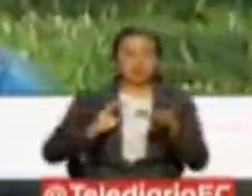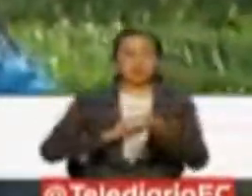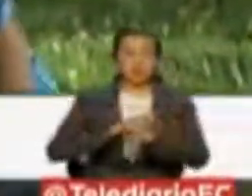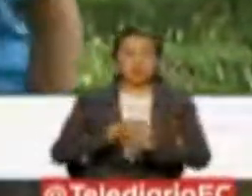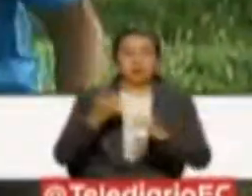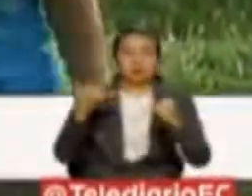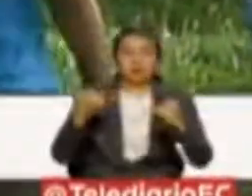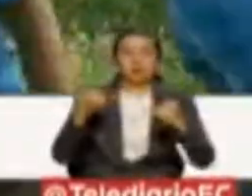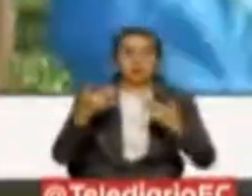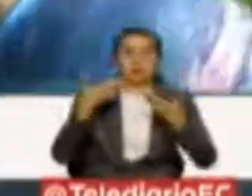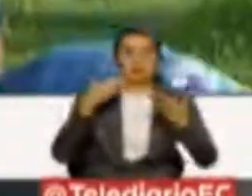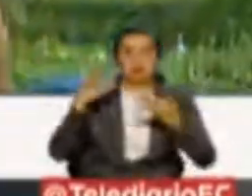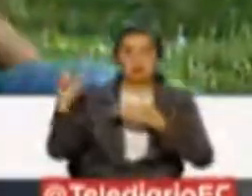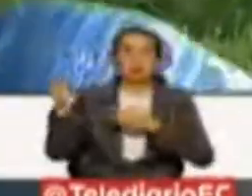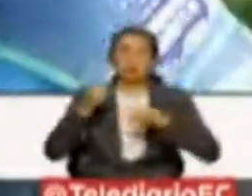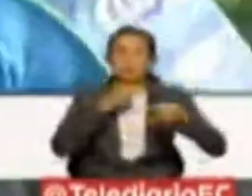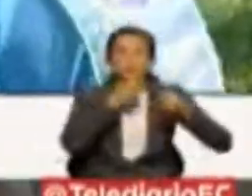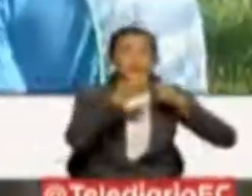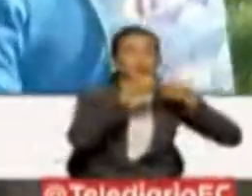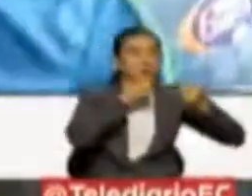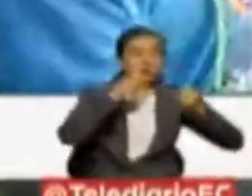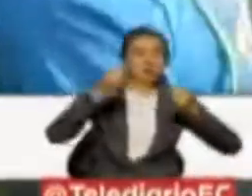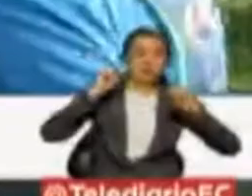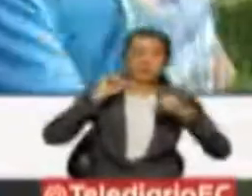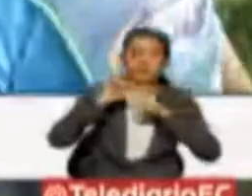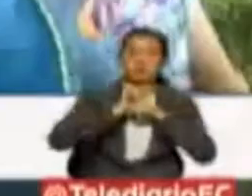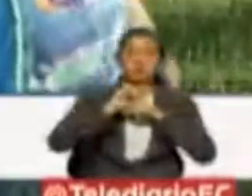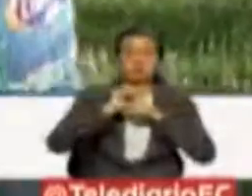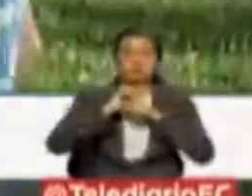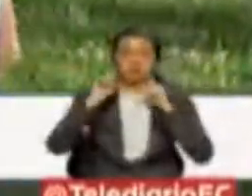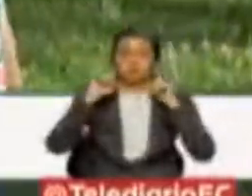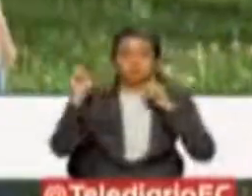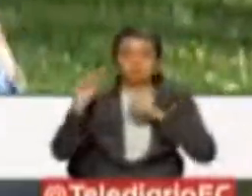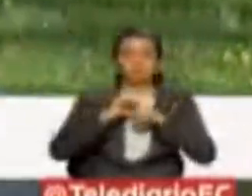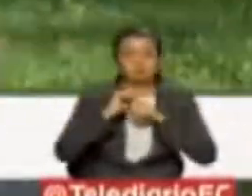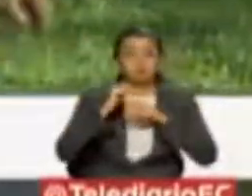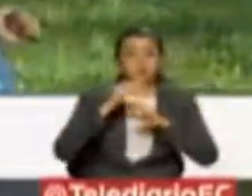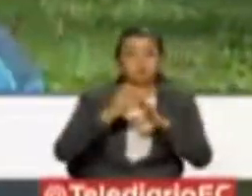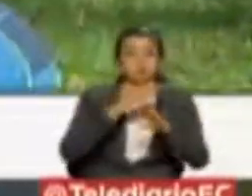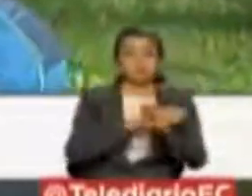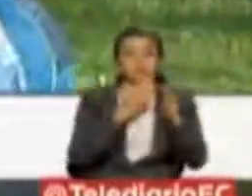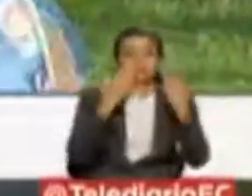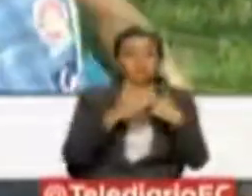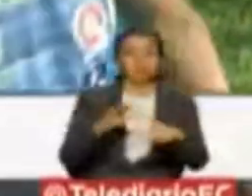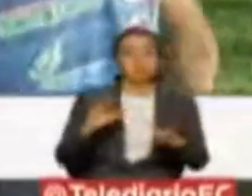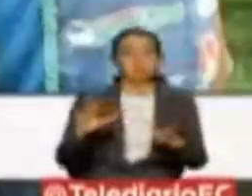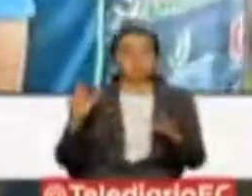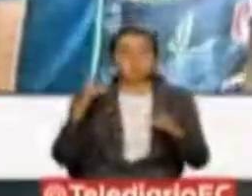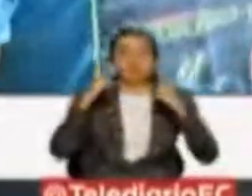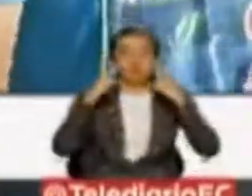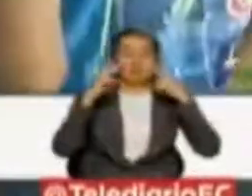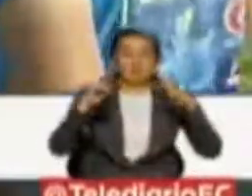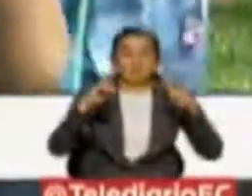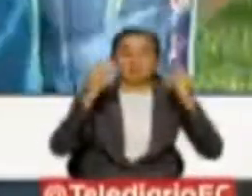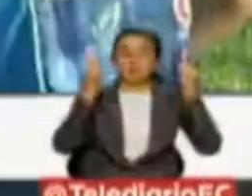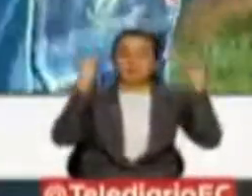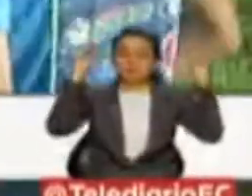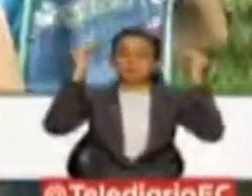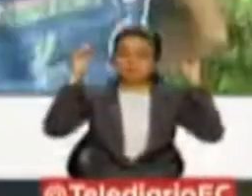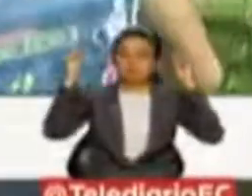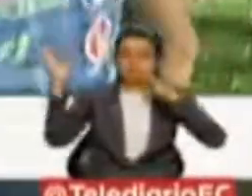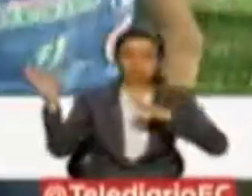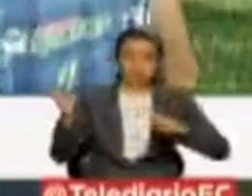a entrevistar a los chicos que están preparándose, muchos de ellos para la carrera, como vemos, pues son jovencitos,